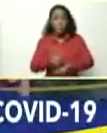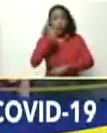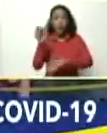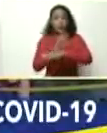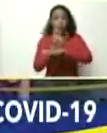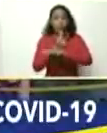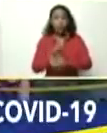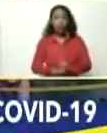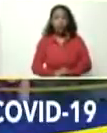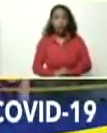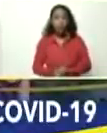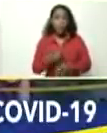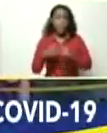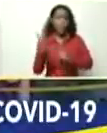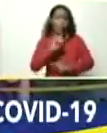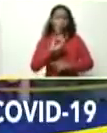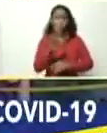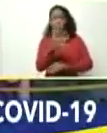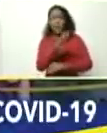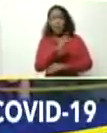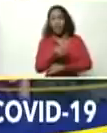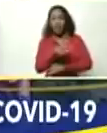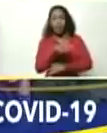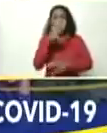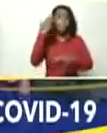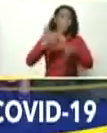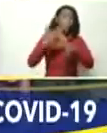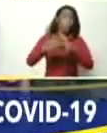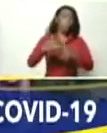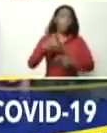rapidez, pero no pareciera más letal.